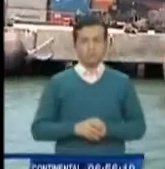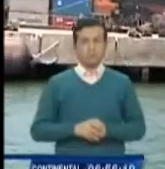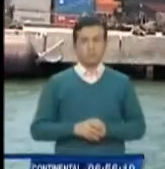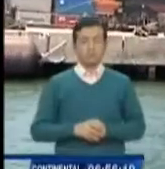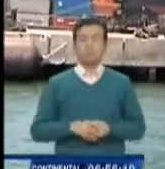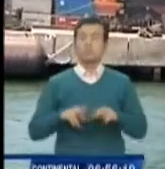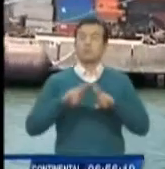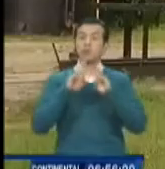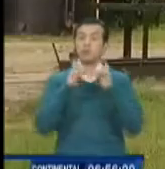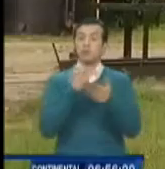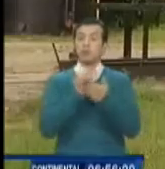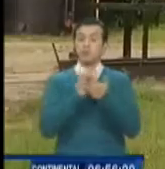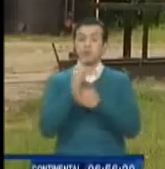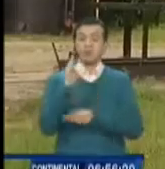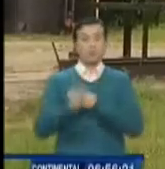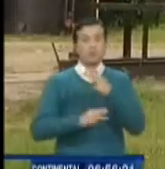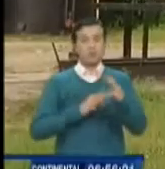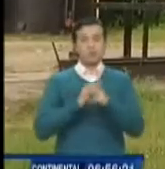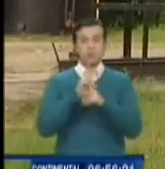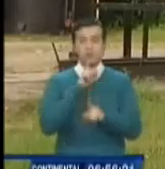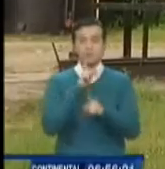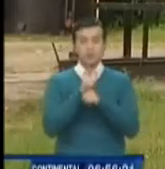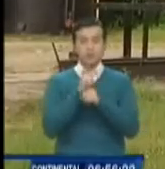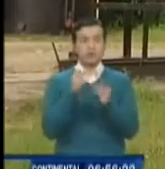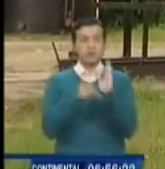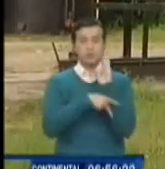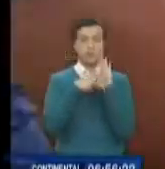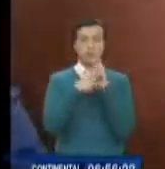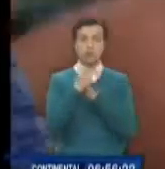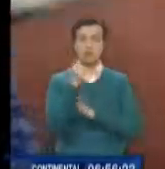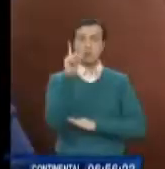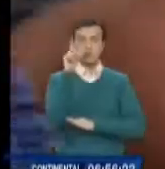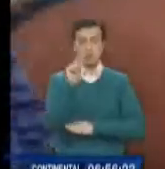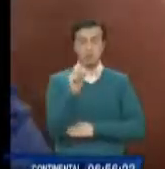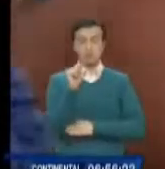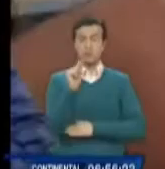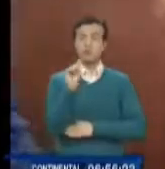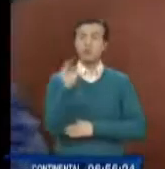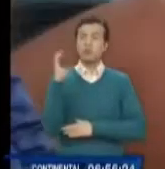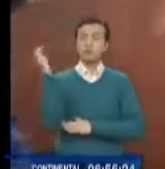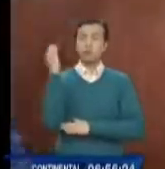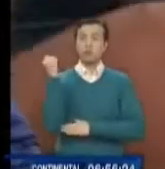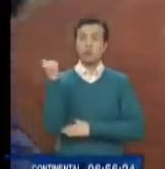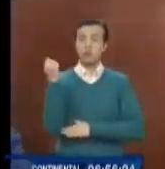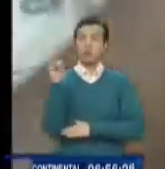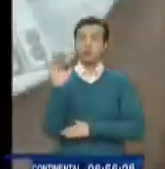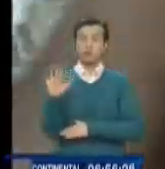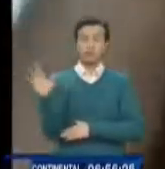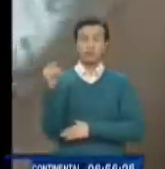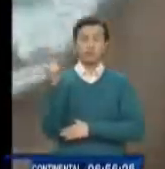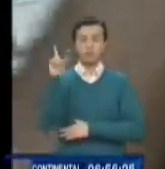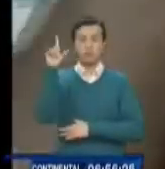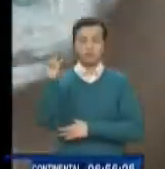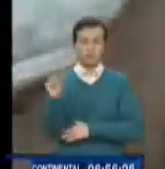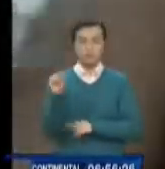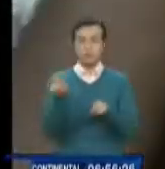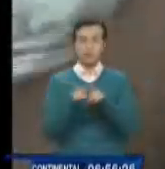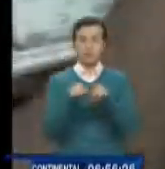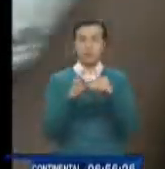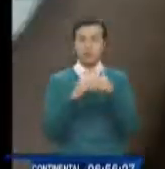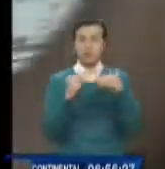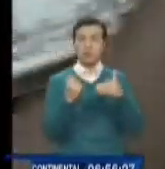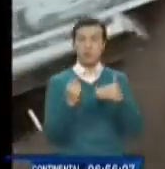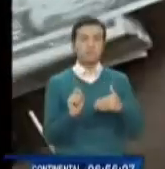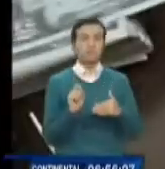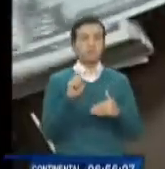La situación económica mundial, evidenciada en el desplome de los precios del petróleo, la devaluación de la moneda colombiana y de otros países, así como la apreciación